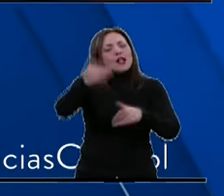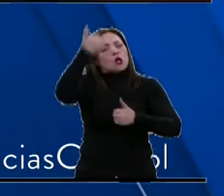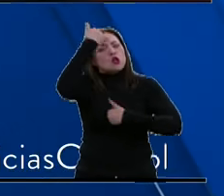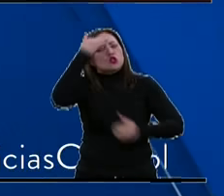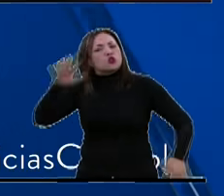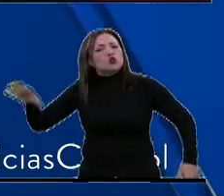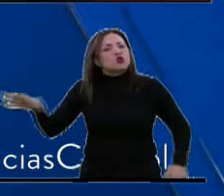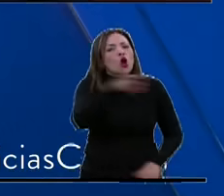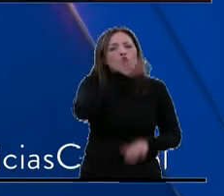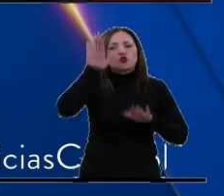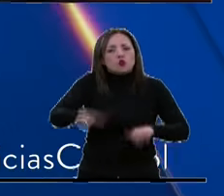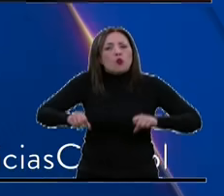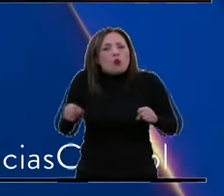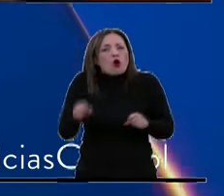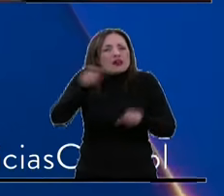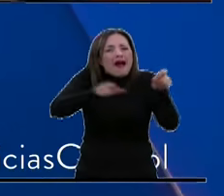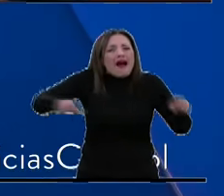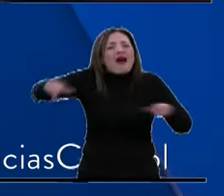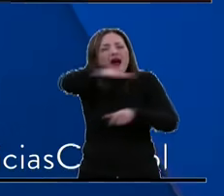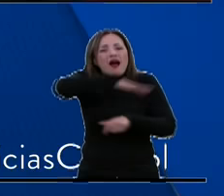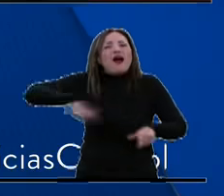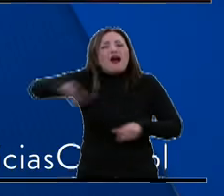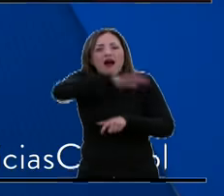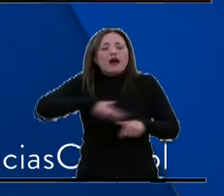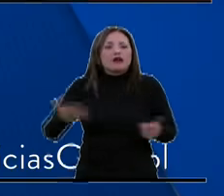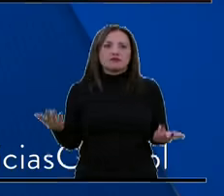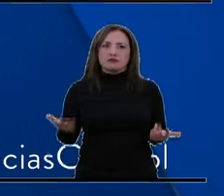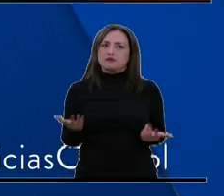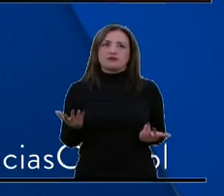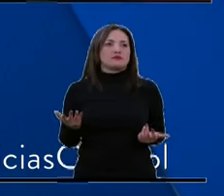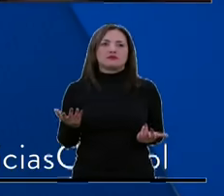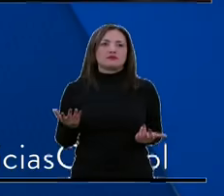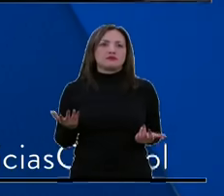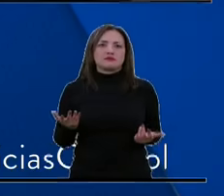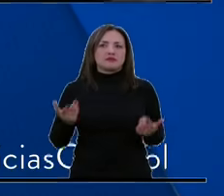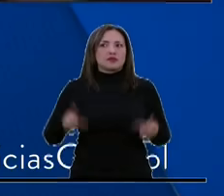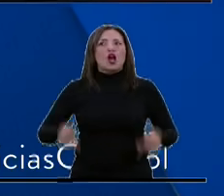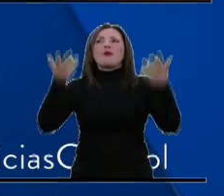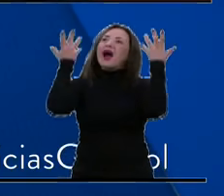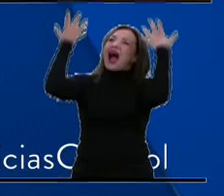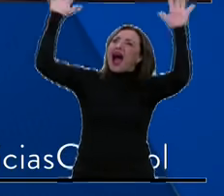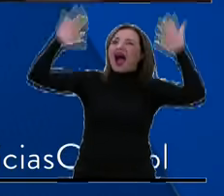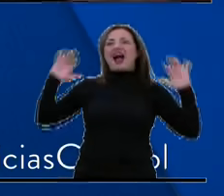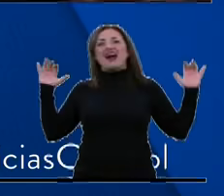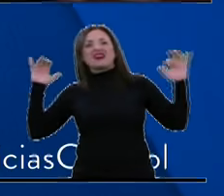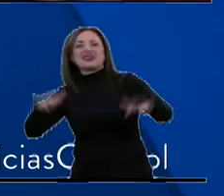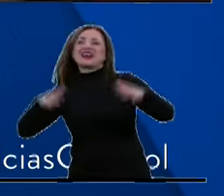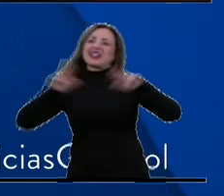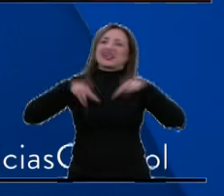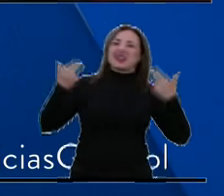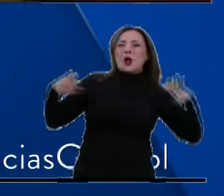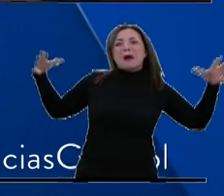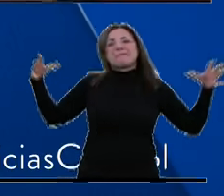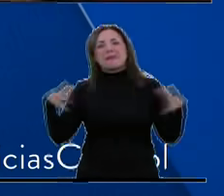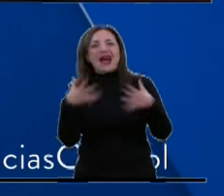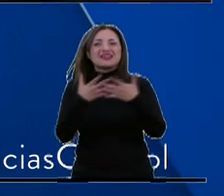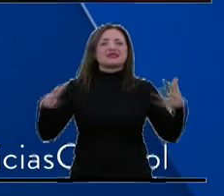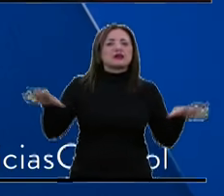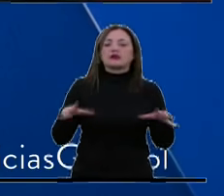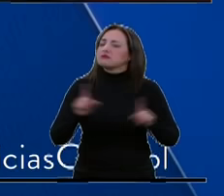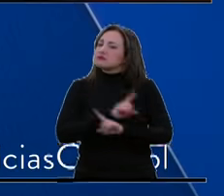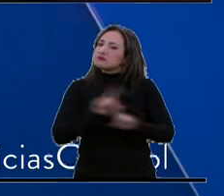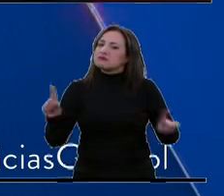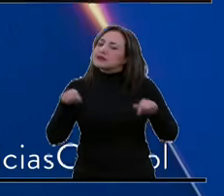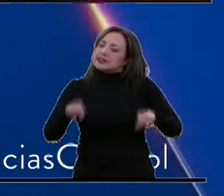todos en la ciudad que no estamos tratar yo celebrar en grande tener grandes reuniones familiares es el momento